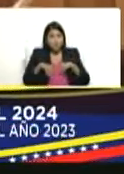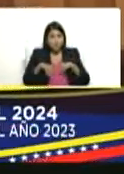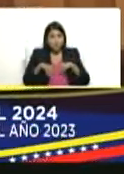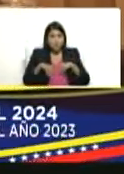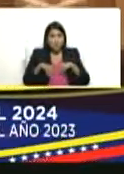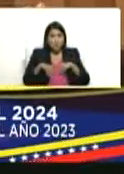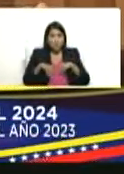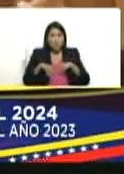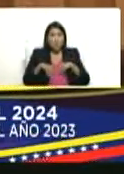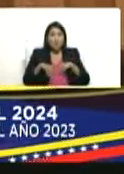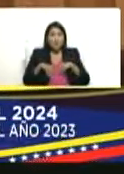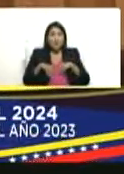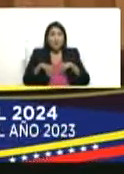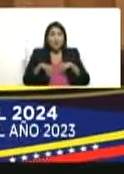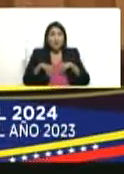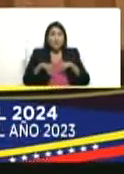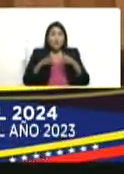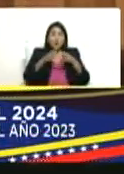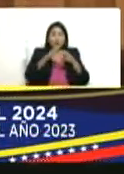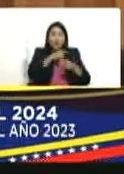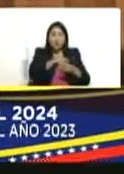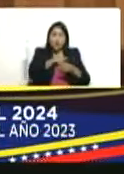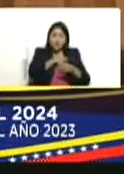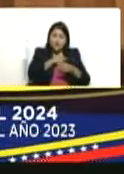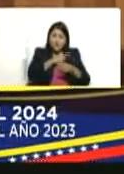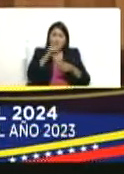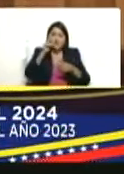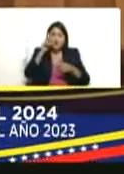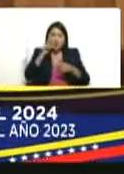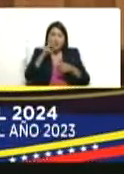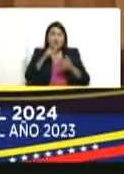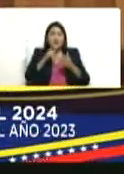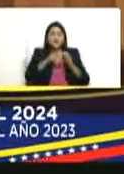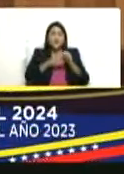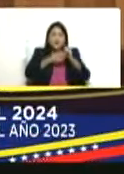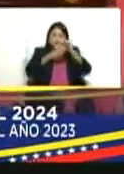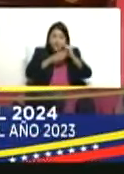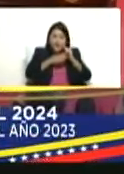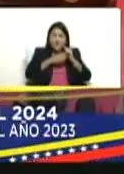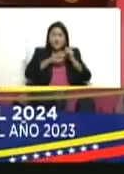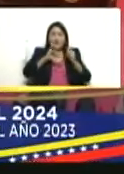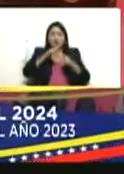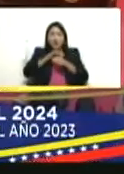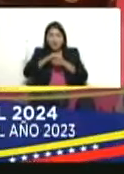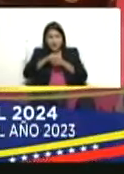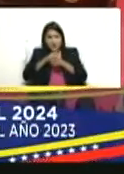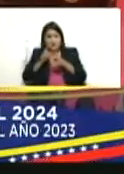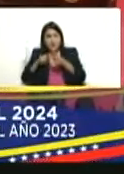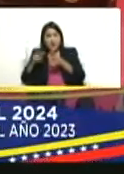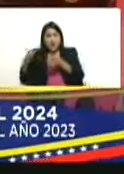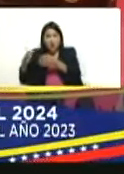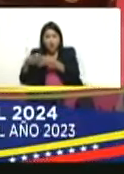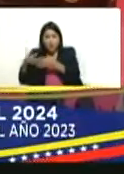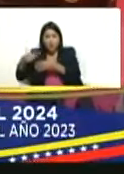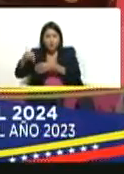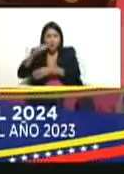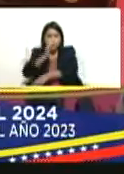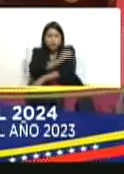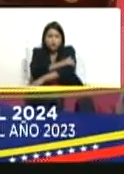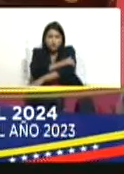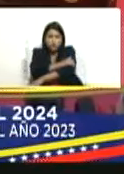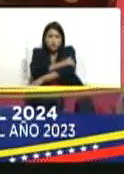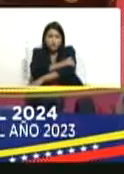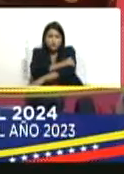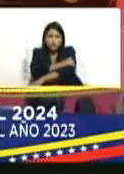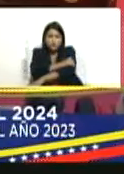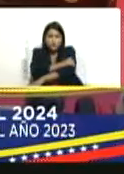por la delegación de Venezuela, encabezada por el doctor Jorge Rodríguez, y la delegación del sector extremista terrorista de la